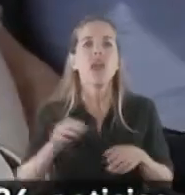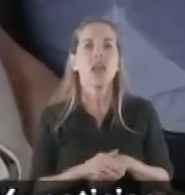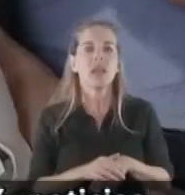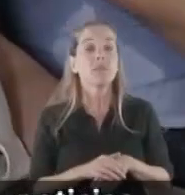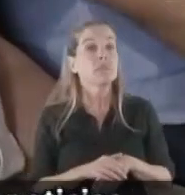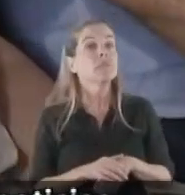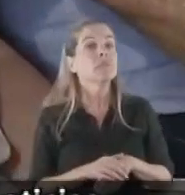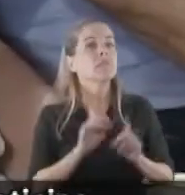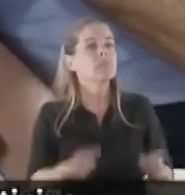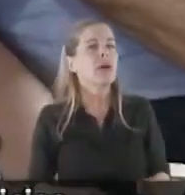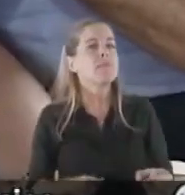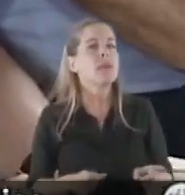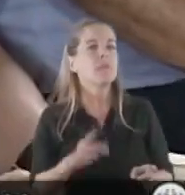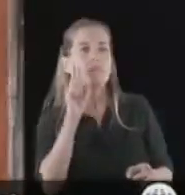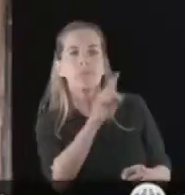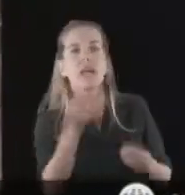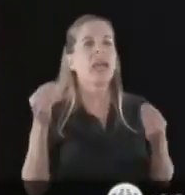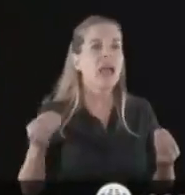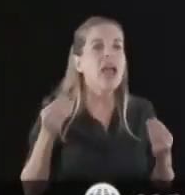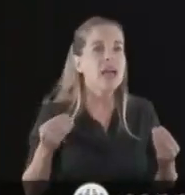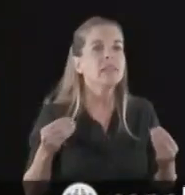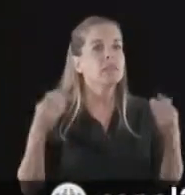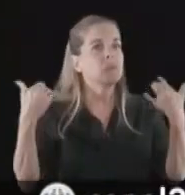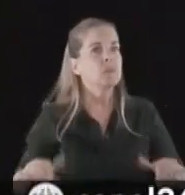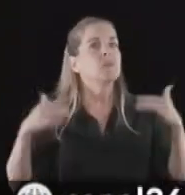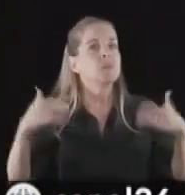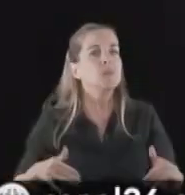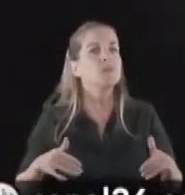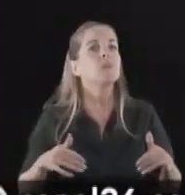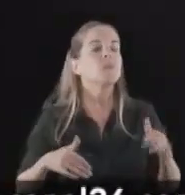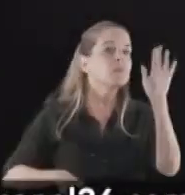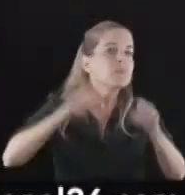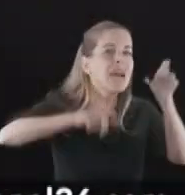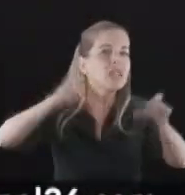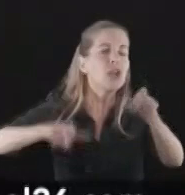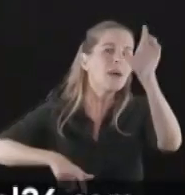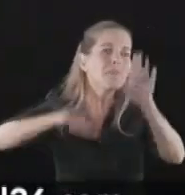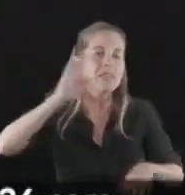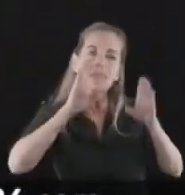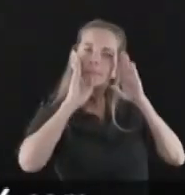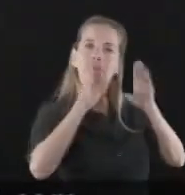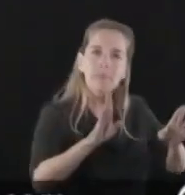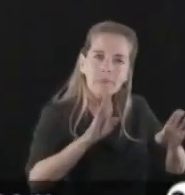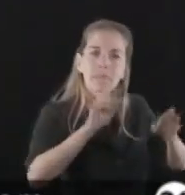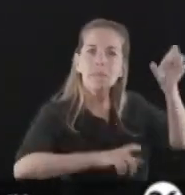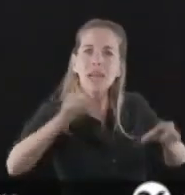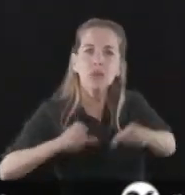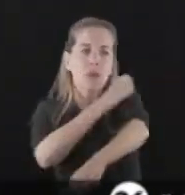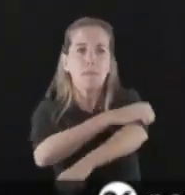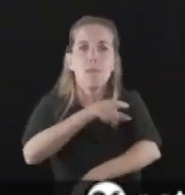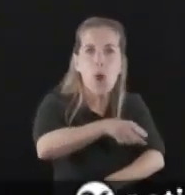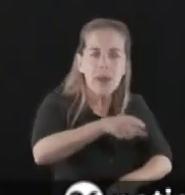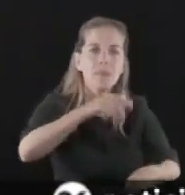que a mí más me impresionó, ¿saben qué es? Que los más atentos a las necesidades de los pobres, los más